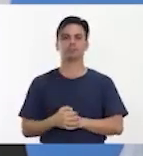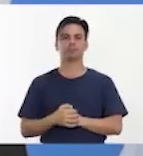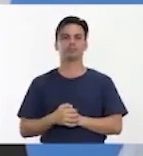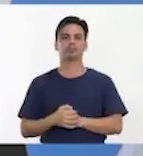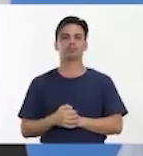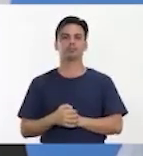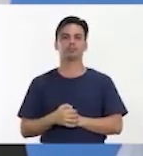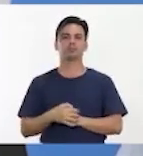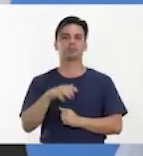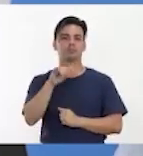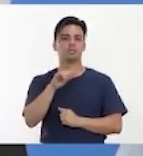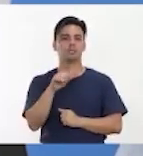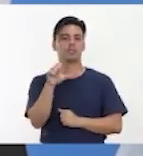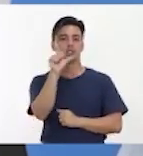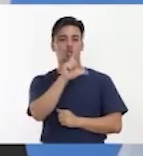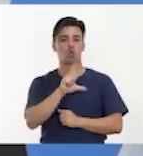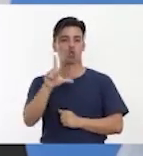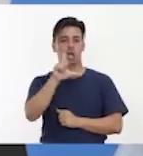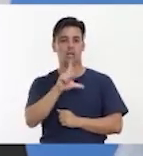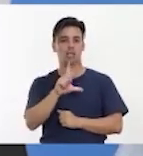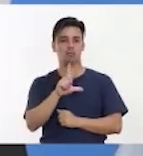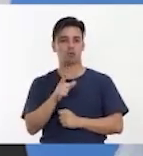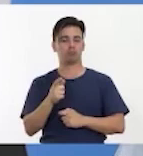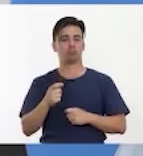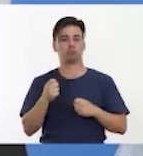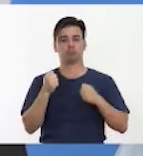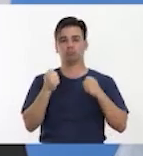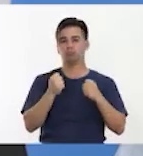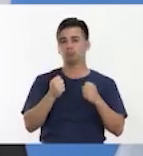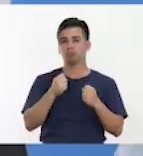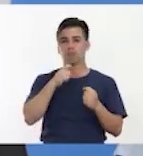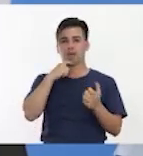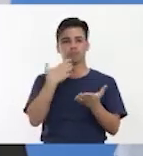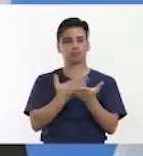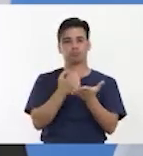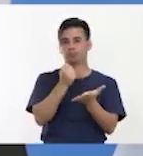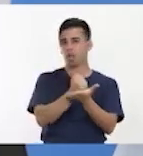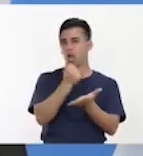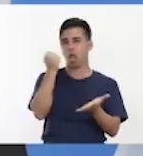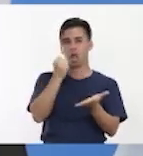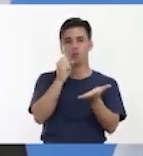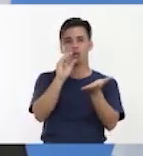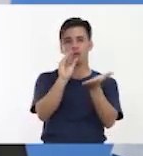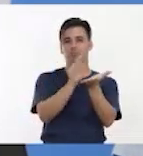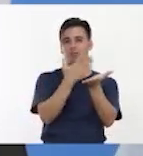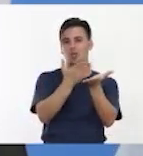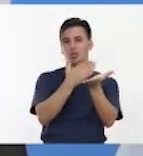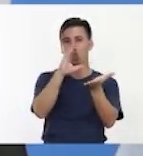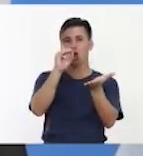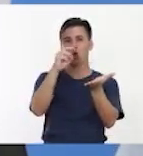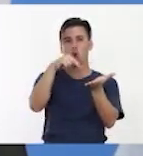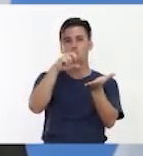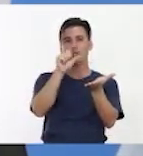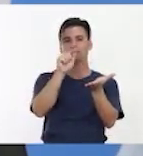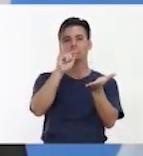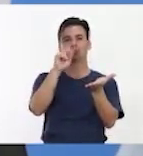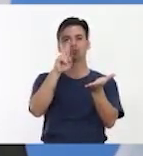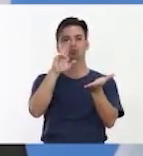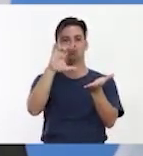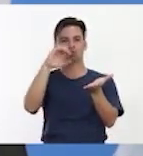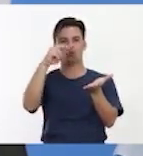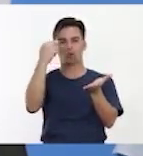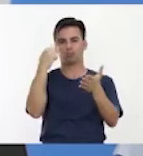socialista se va a refrendar no solamente porque se declare su carácter, sino porque se aprueba en la